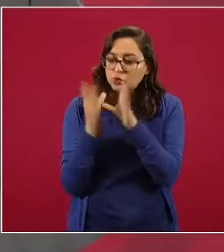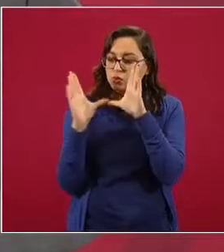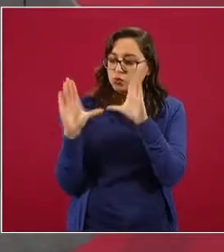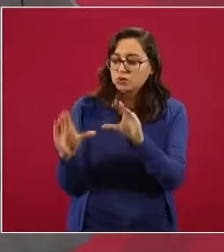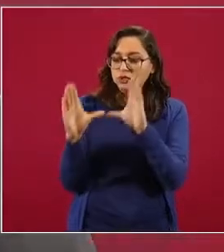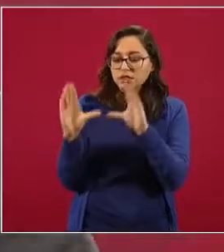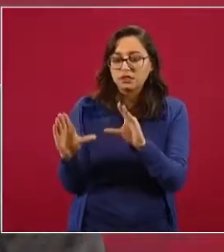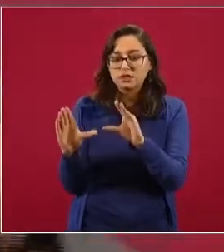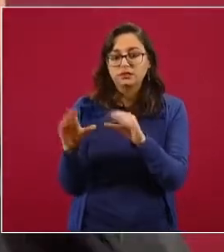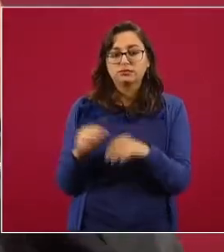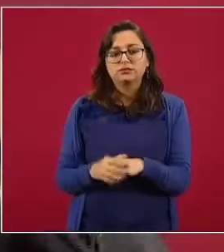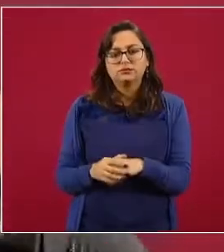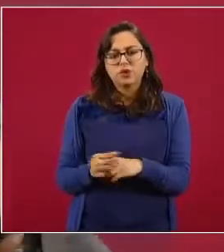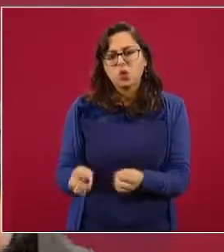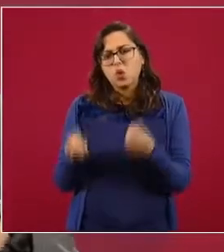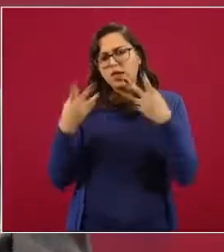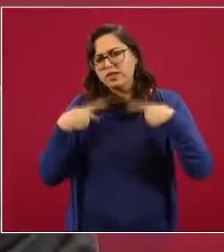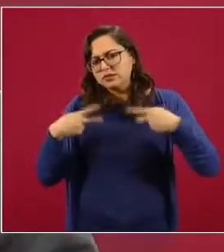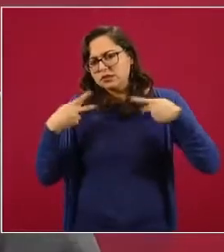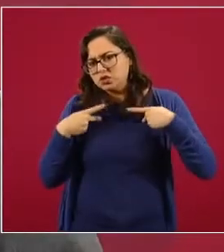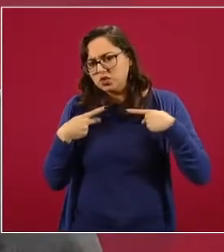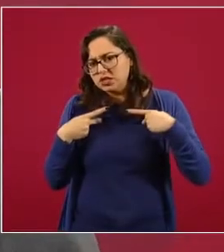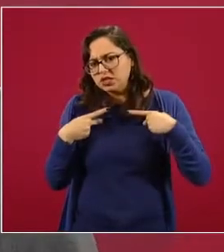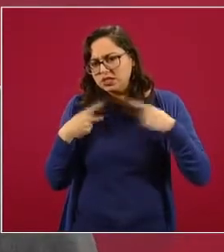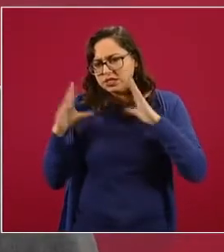para capacitar a 3 personas.